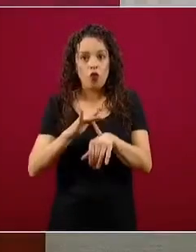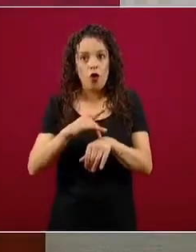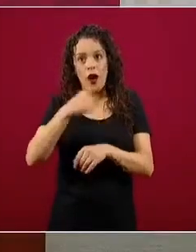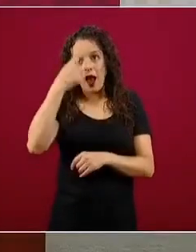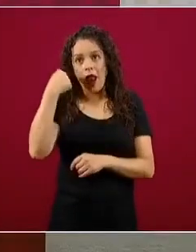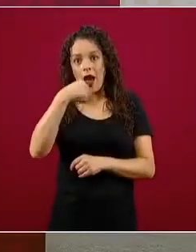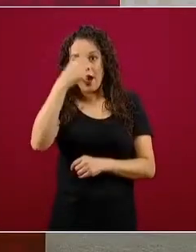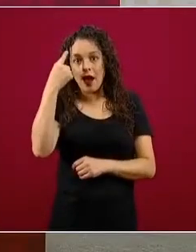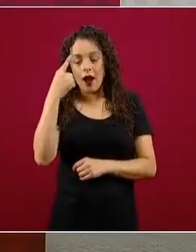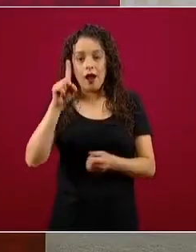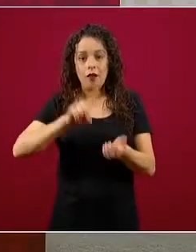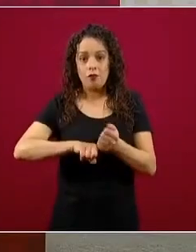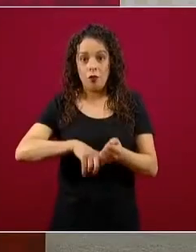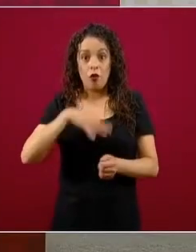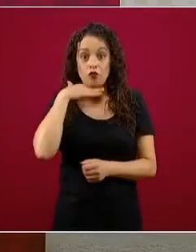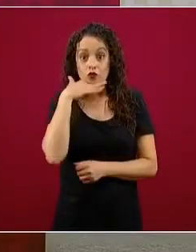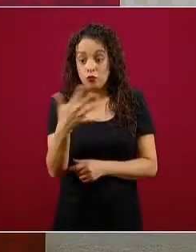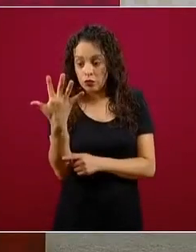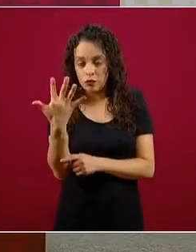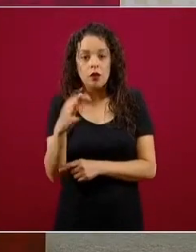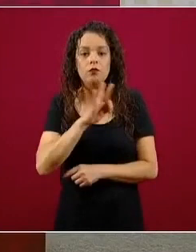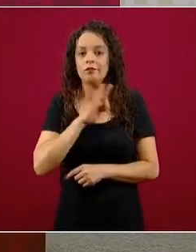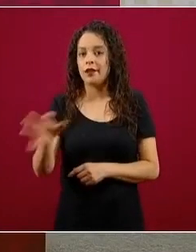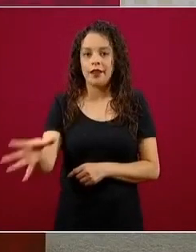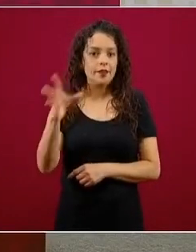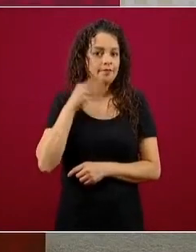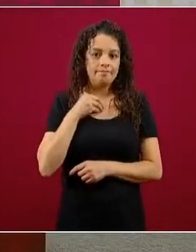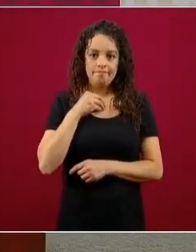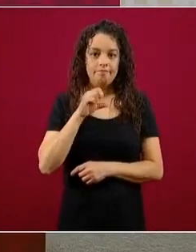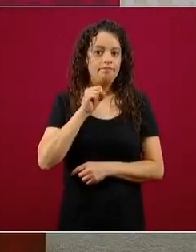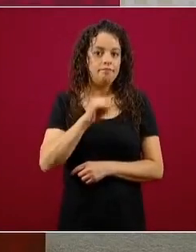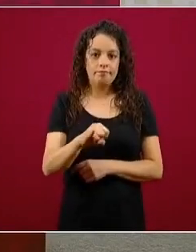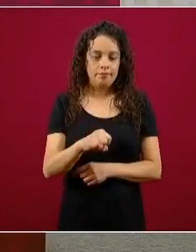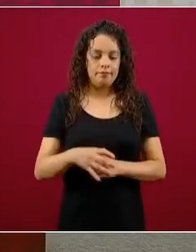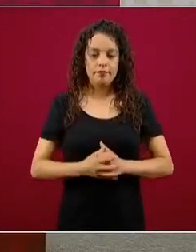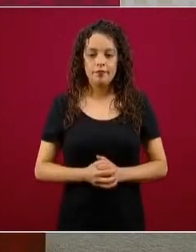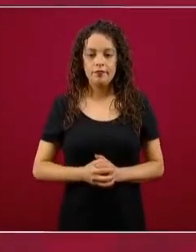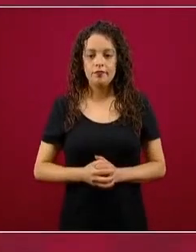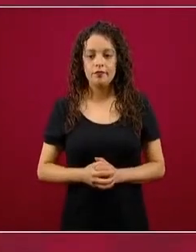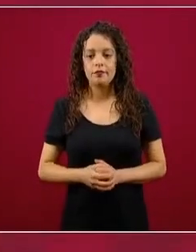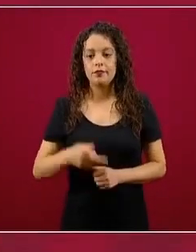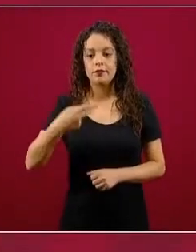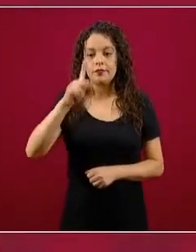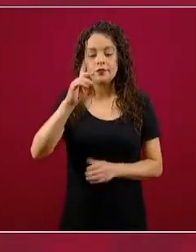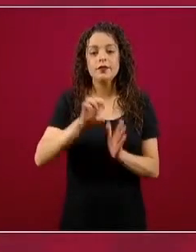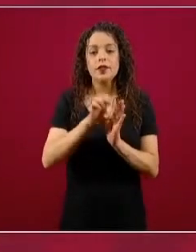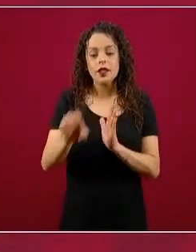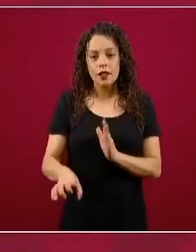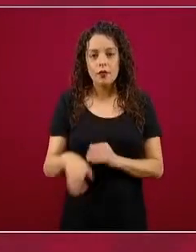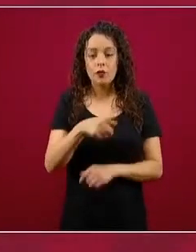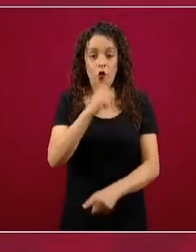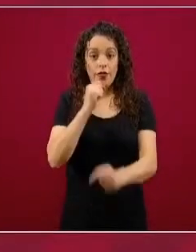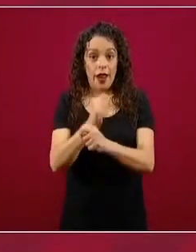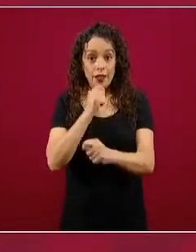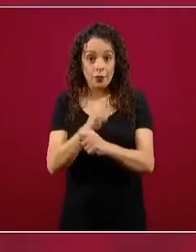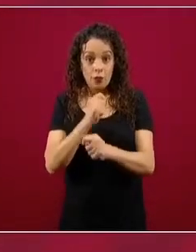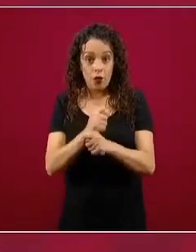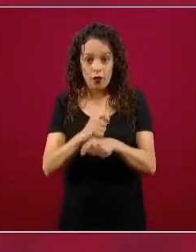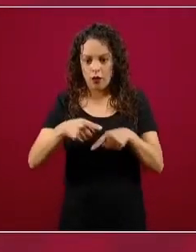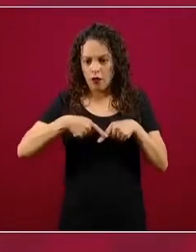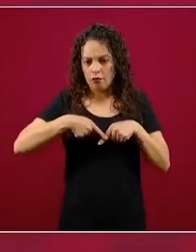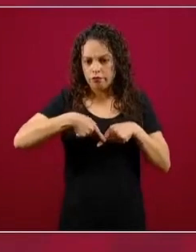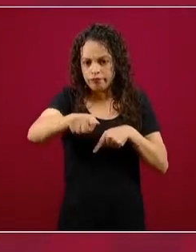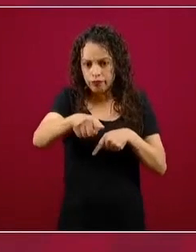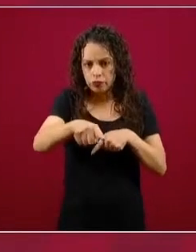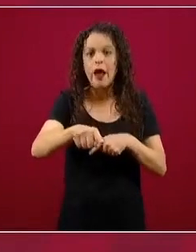contaminadas, se va a contagiar. Pero durante trayectos cortos, por ejemplo en el transporte público, puede ser una